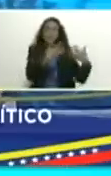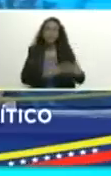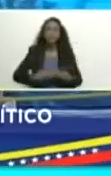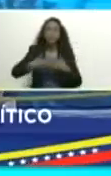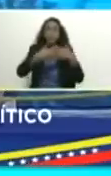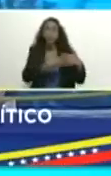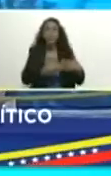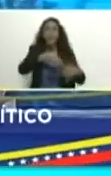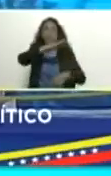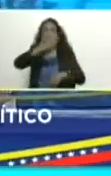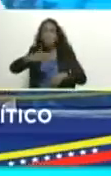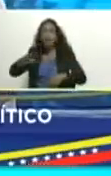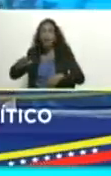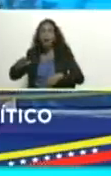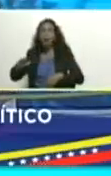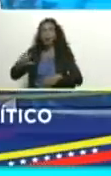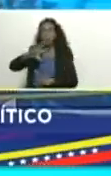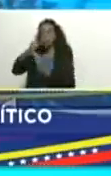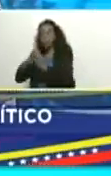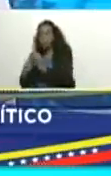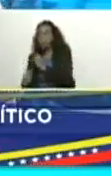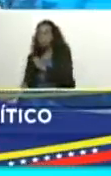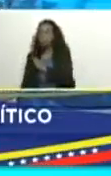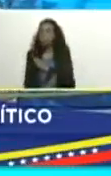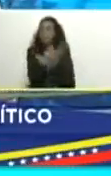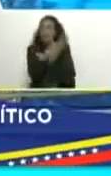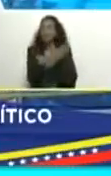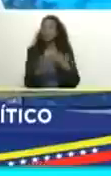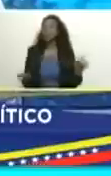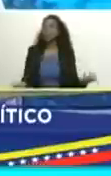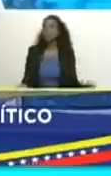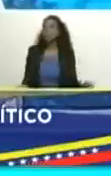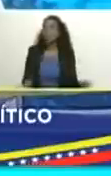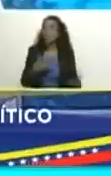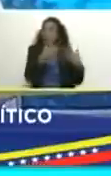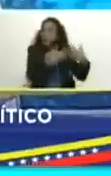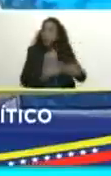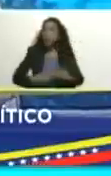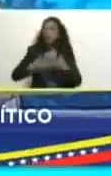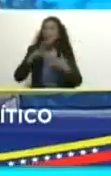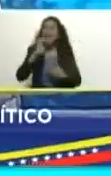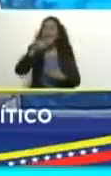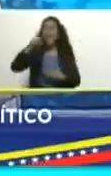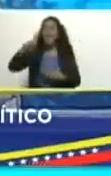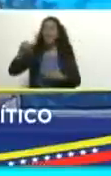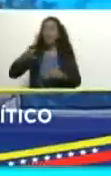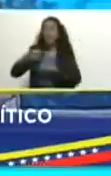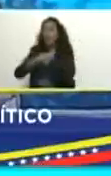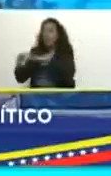en los mares venezolanos, contiguos al Delta Macuro, el gobierno de la ExxonMobil en Guyana,